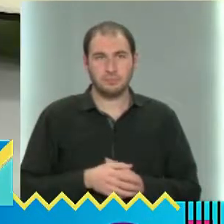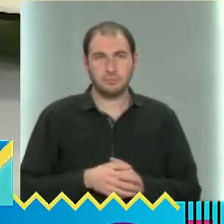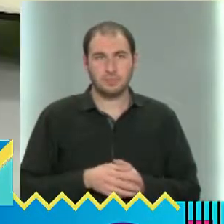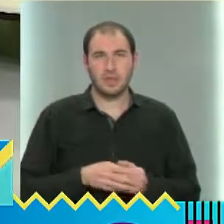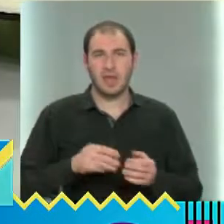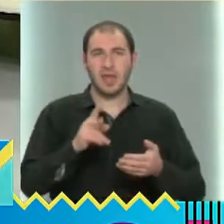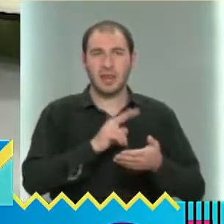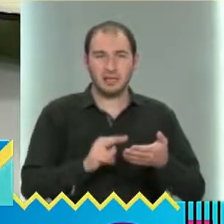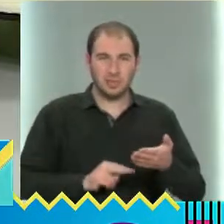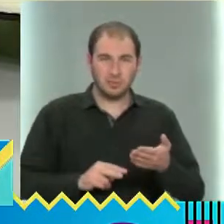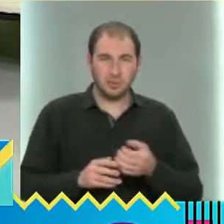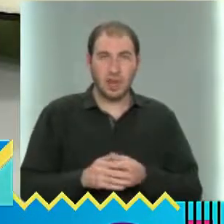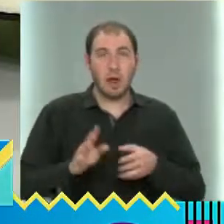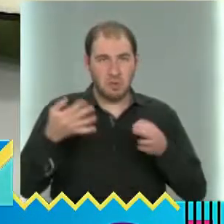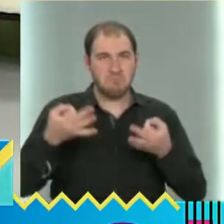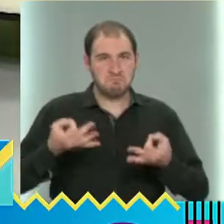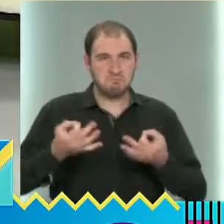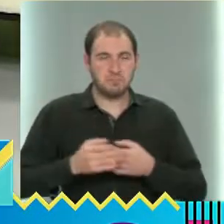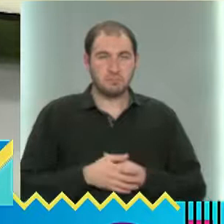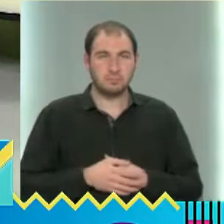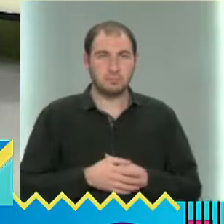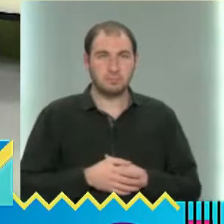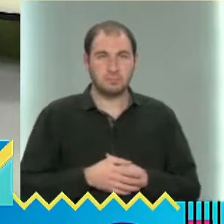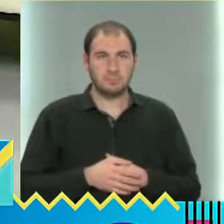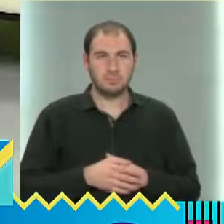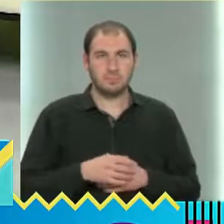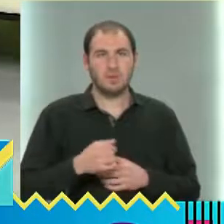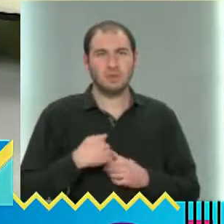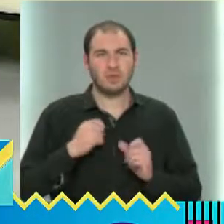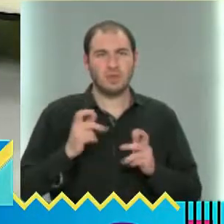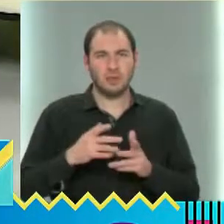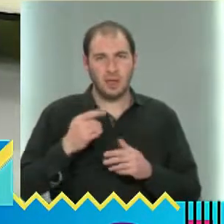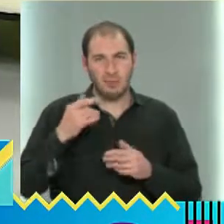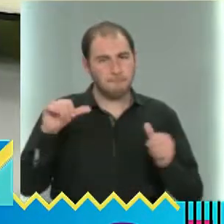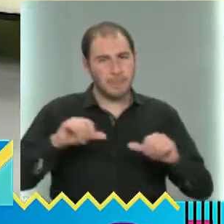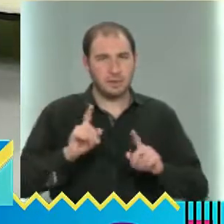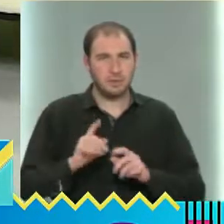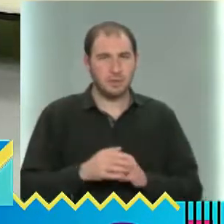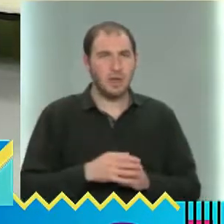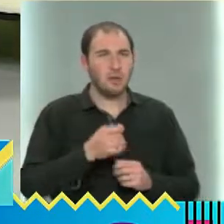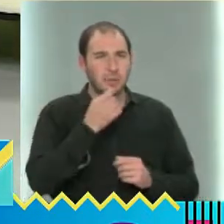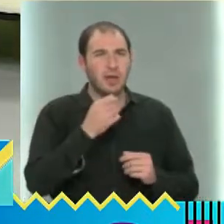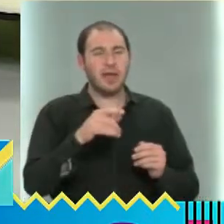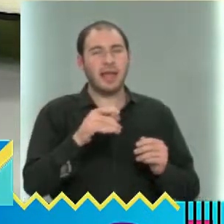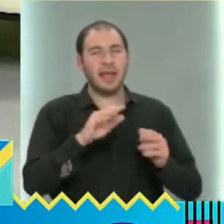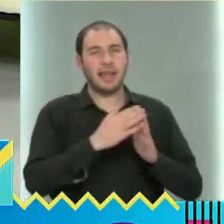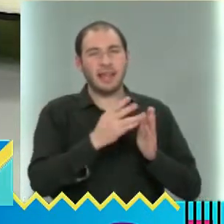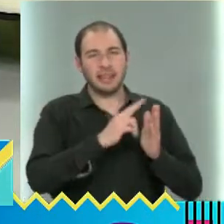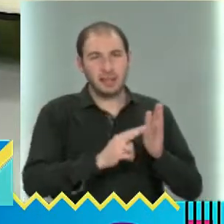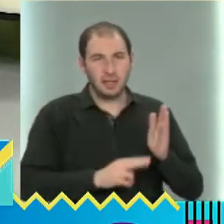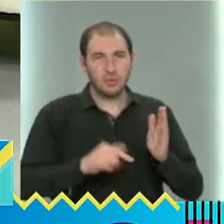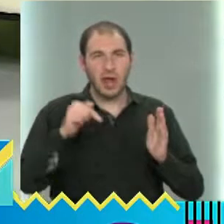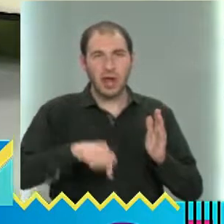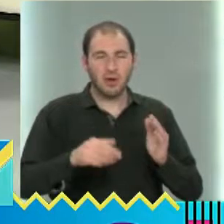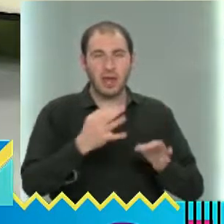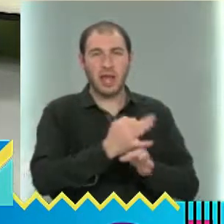la literatura que se lee, que puede ser muy buena, ¿no? Yo no tengo por qué decir que no es buena. Y en el canon literario que está de alguna forma hoy